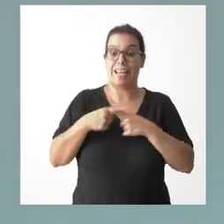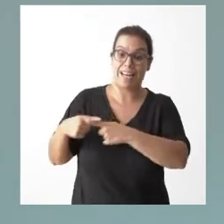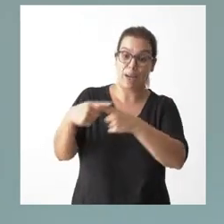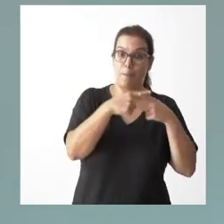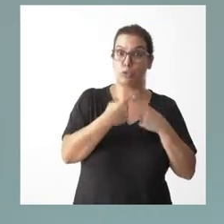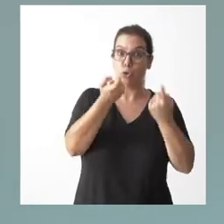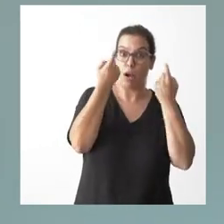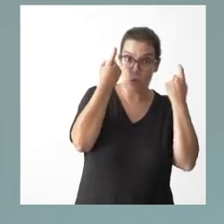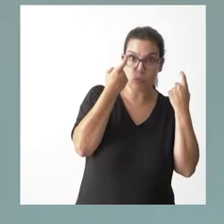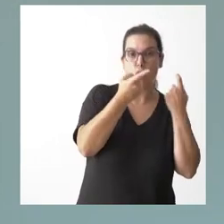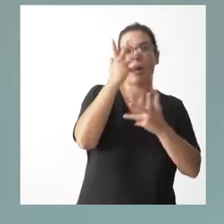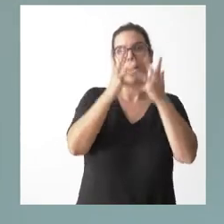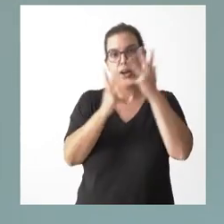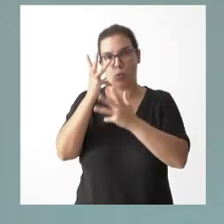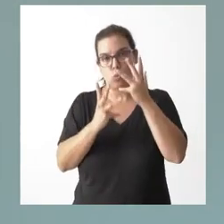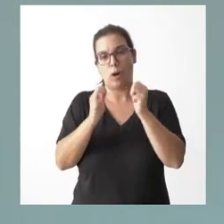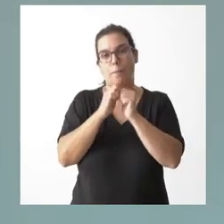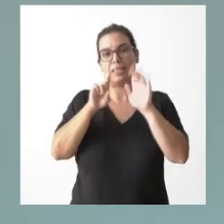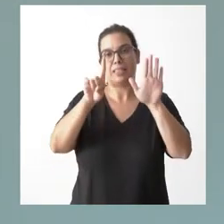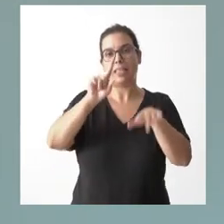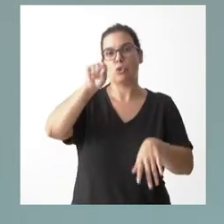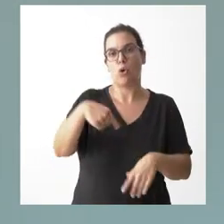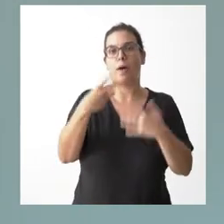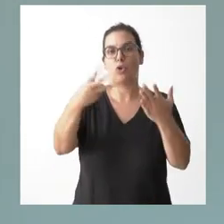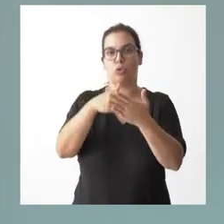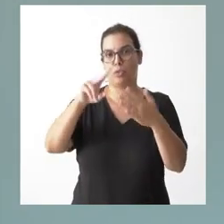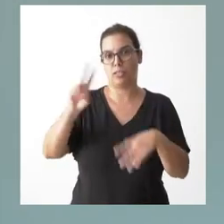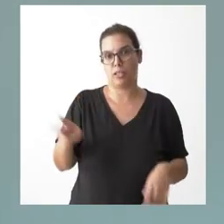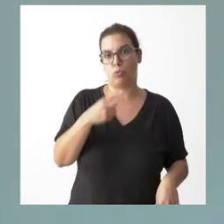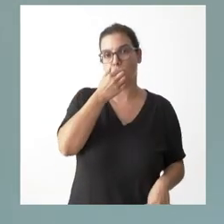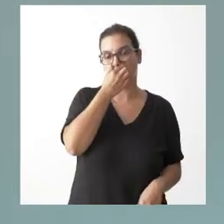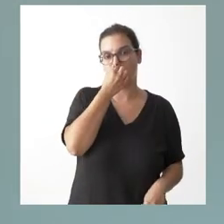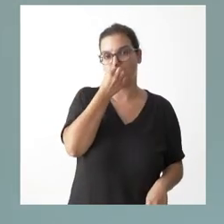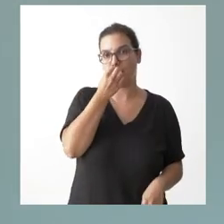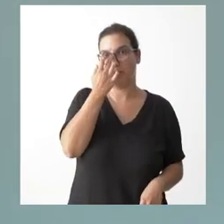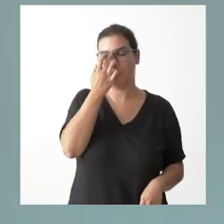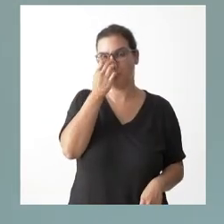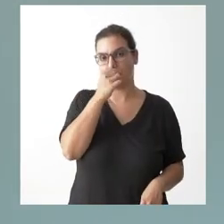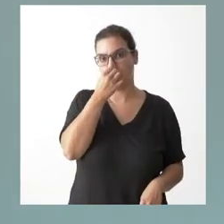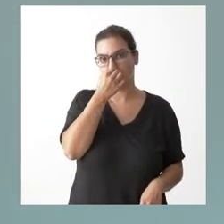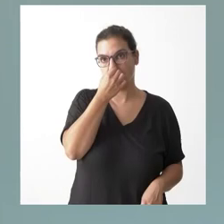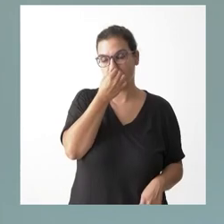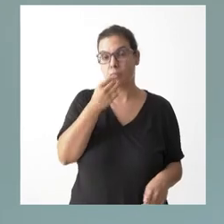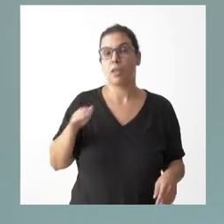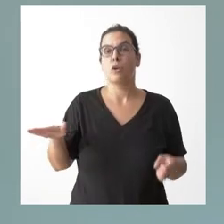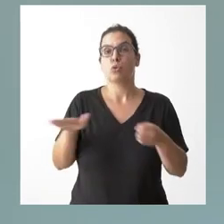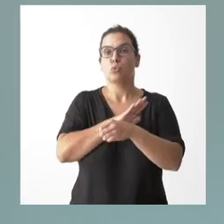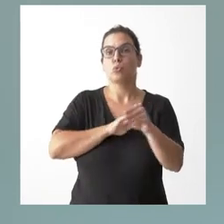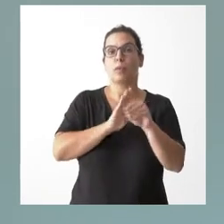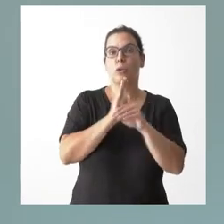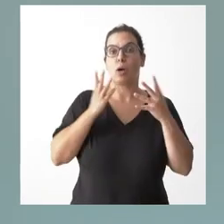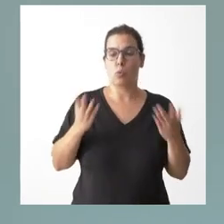alumnos, sale ese cálculo de los 26,8 millones de euros. Lo que se subvenciona es el